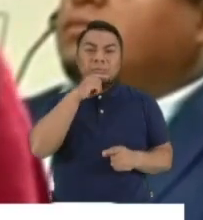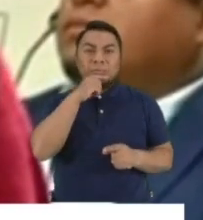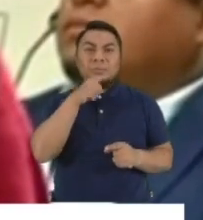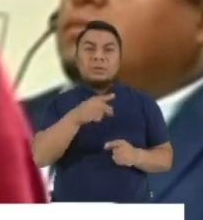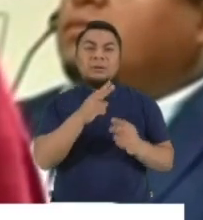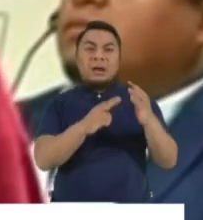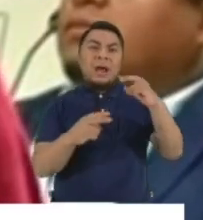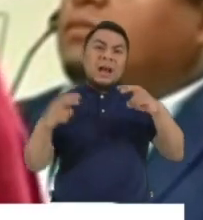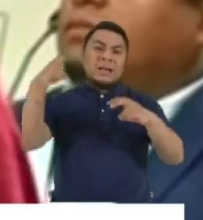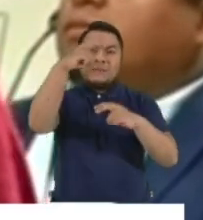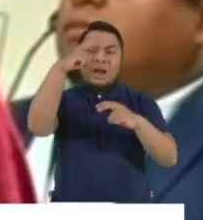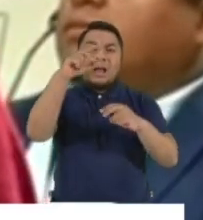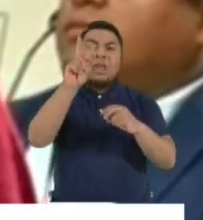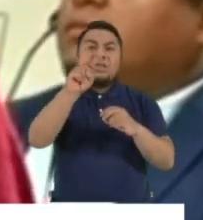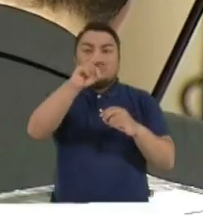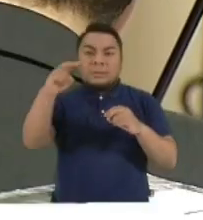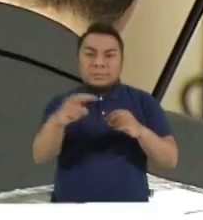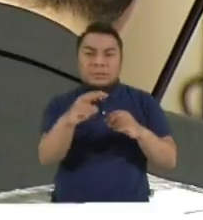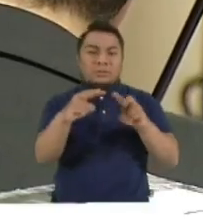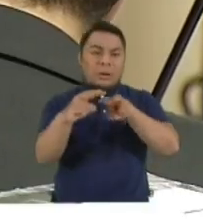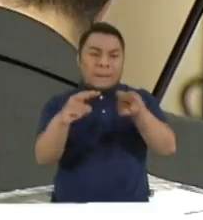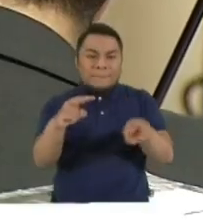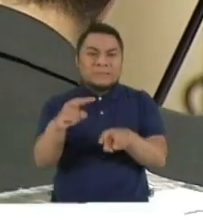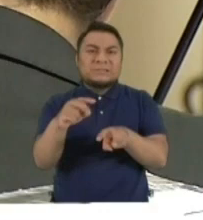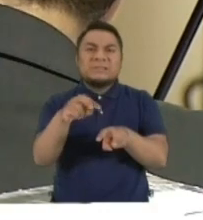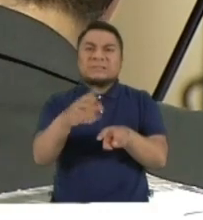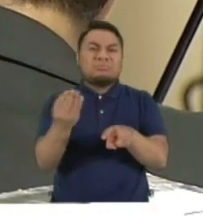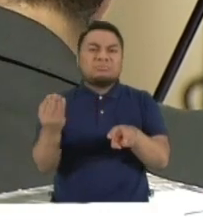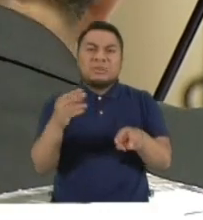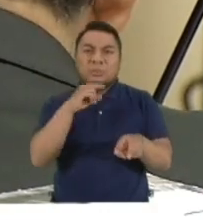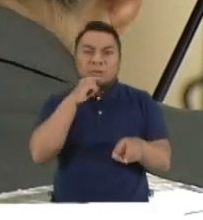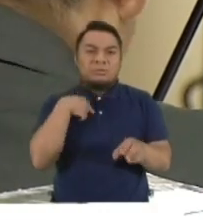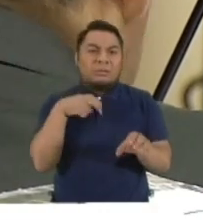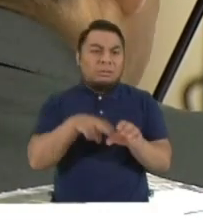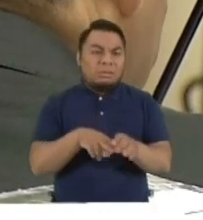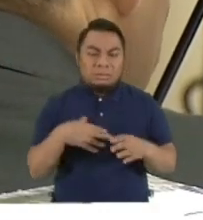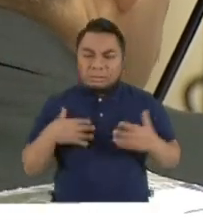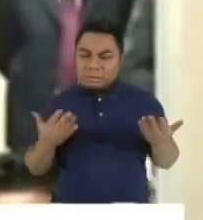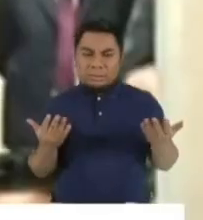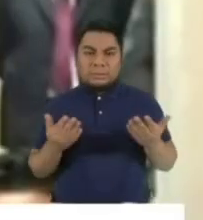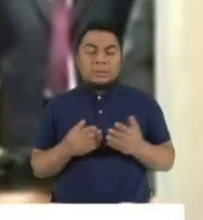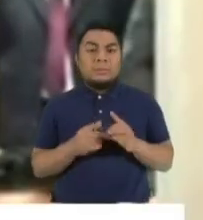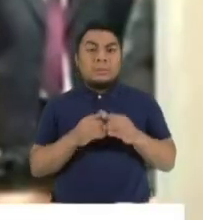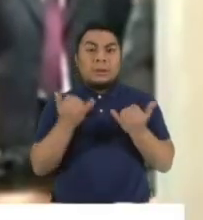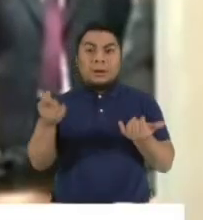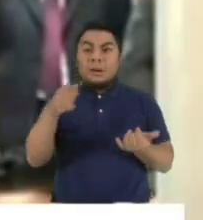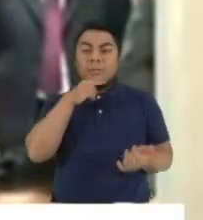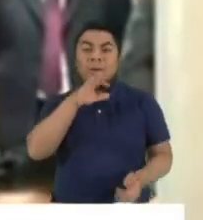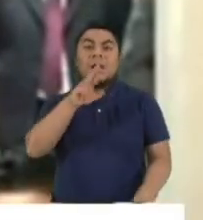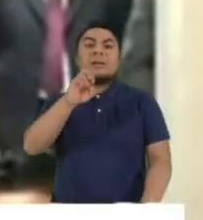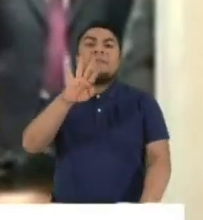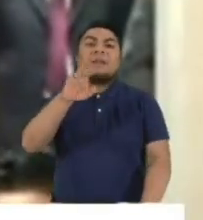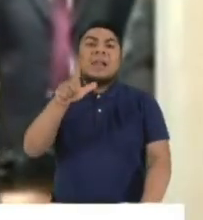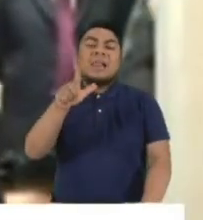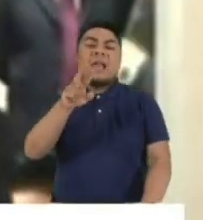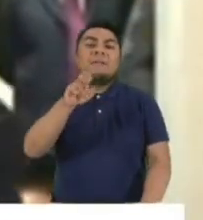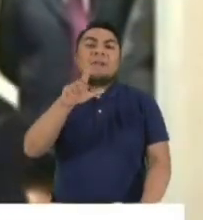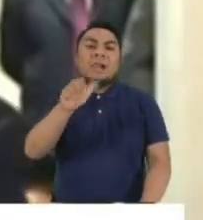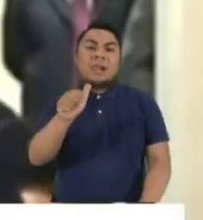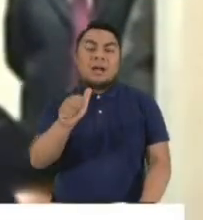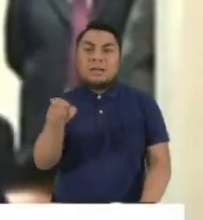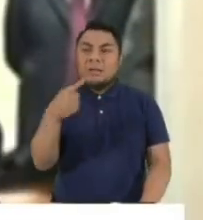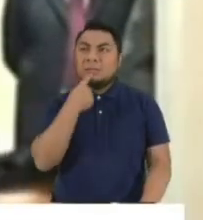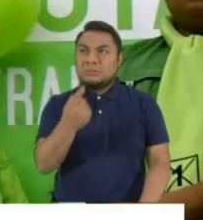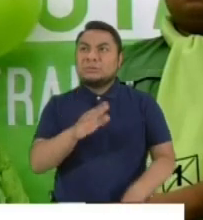en una litera arriba, otra abajo y otra en piso. Durante la audiencia, el fiscal superior Rafael Vela señaló que ya cuentan con